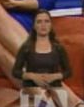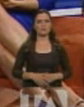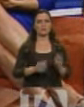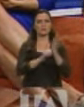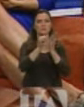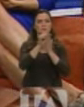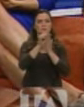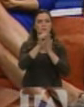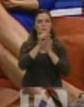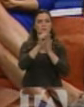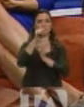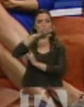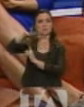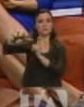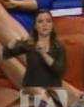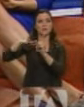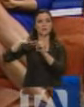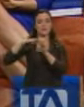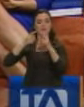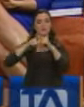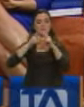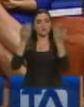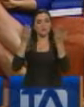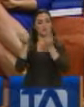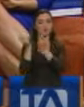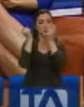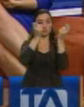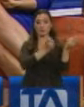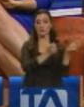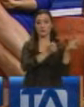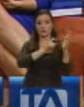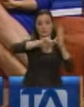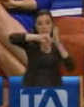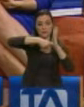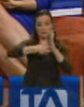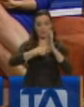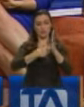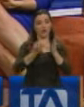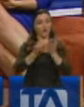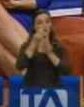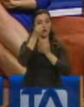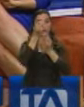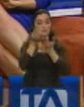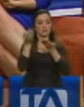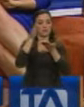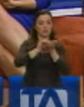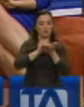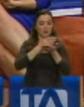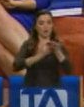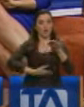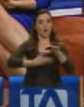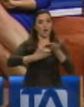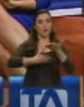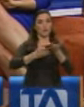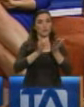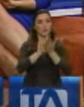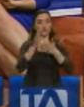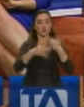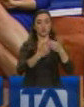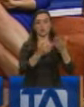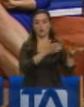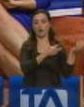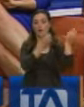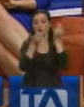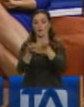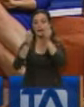El Ministerio del Ambiente empezó a entregar a la Contraloría la información sobre la compra de los terrenos del Parque